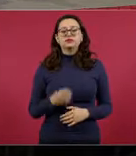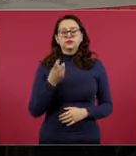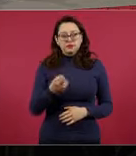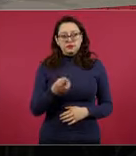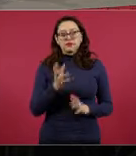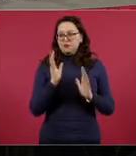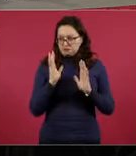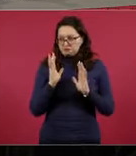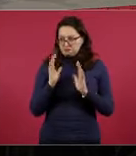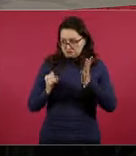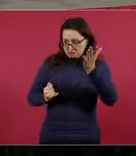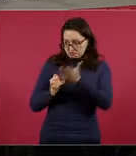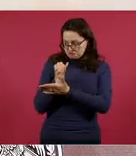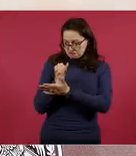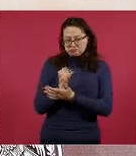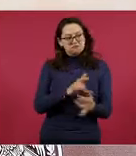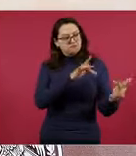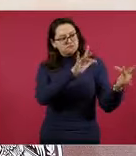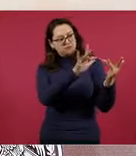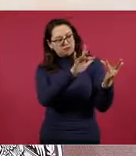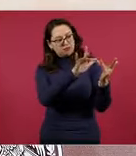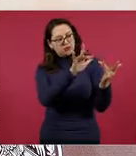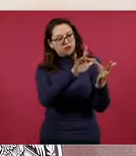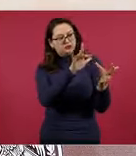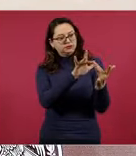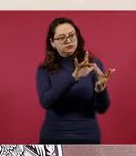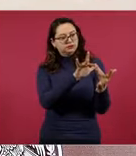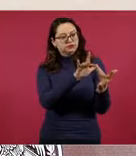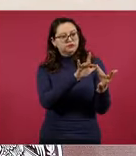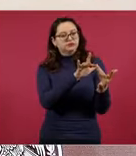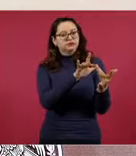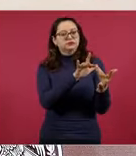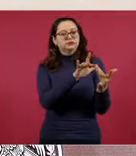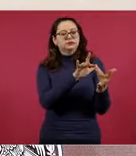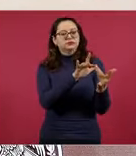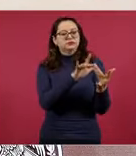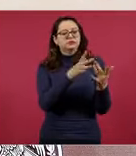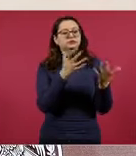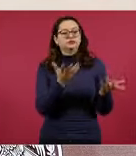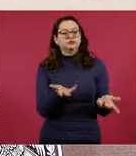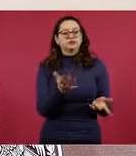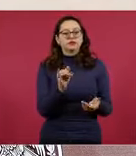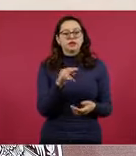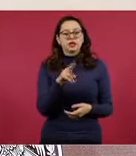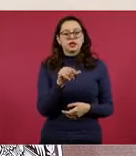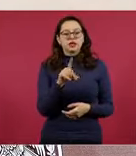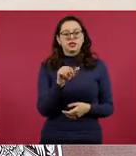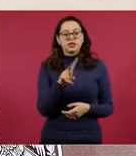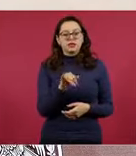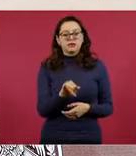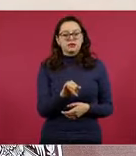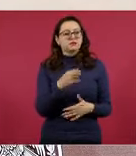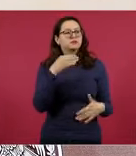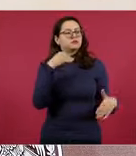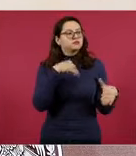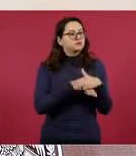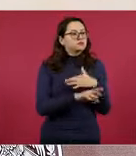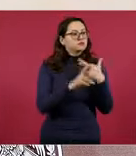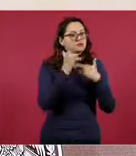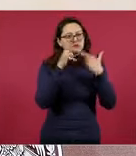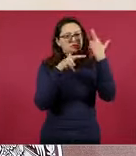con la empresa y se le permitió a los oficiales del INDAVIN ingresar para hacer un avalúo